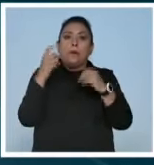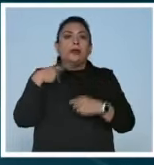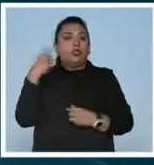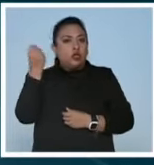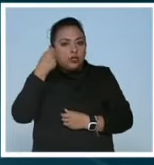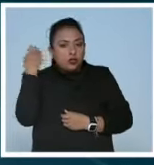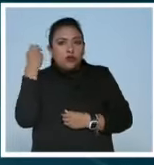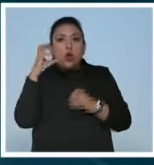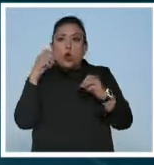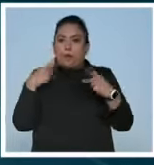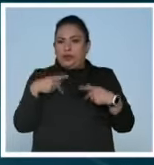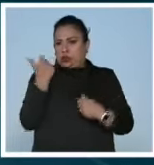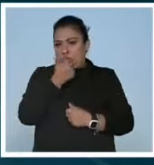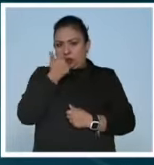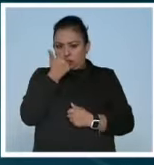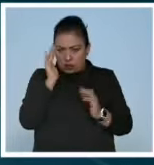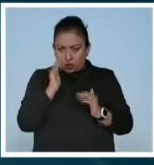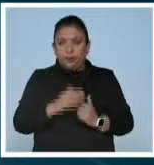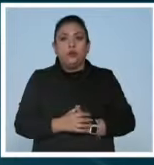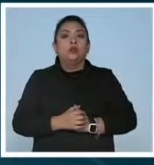como los participantes, ¿no?